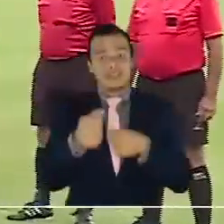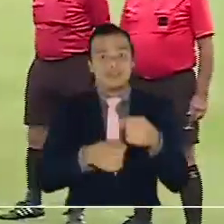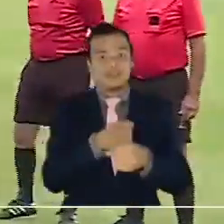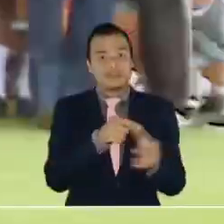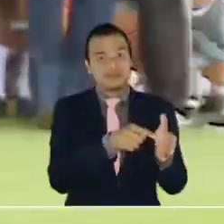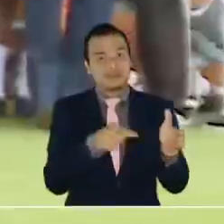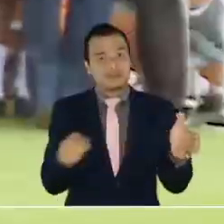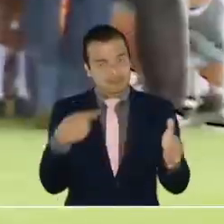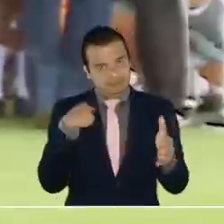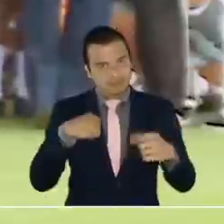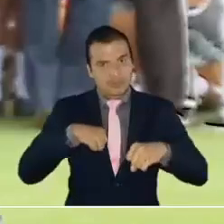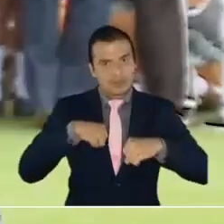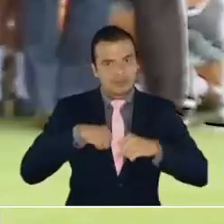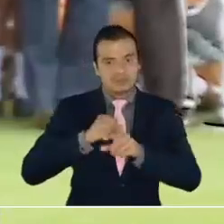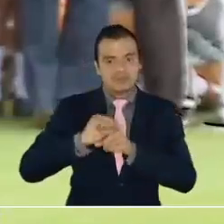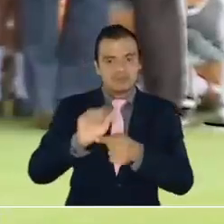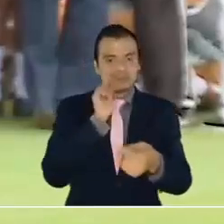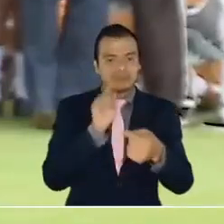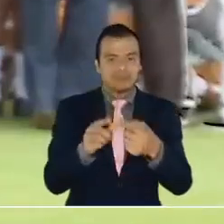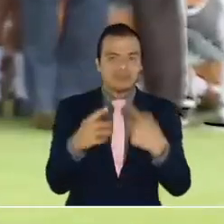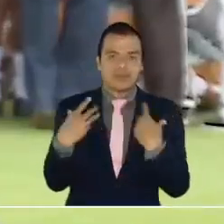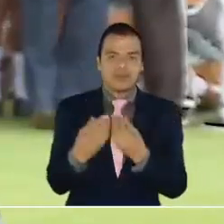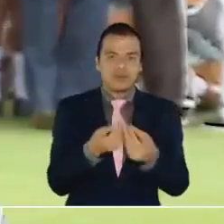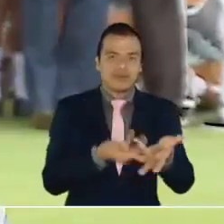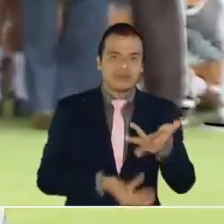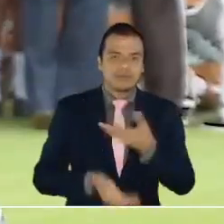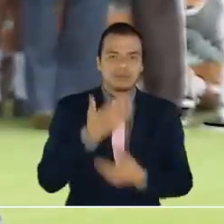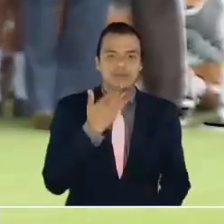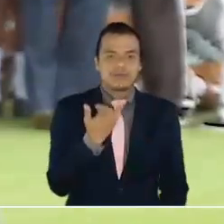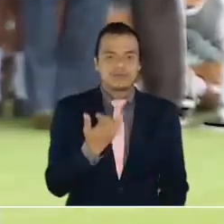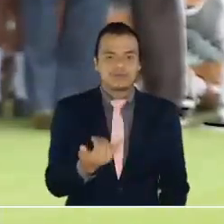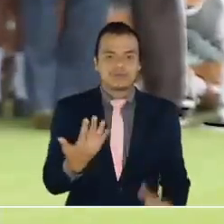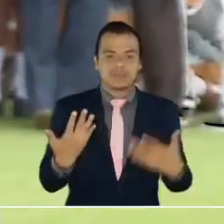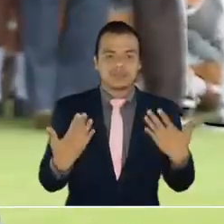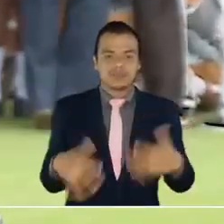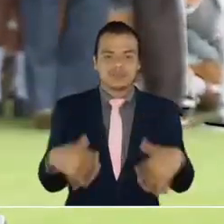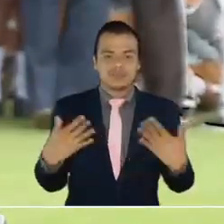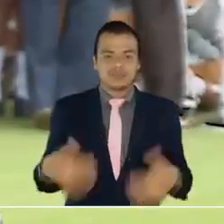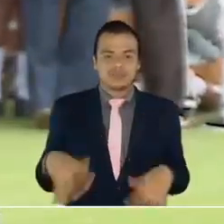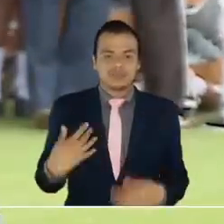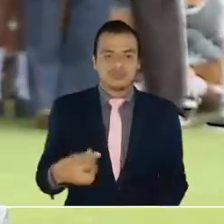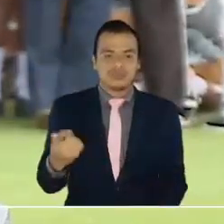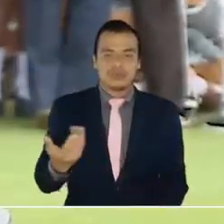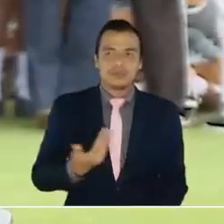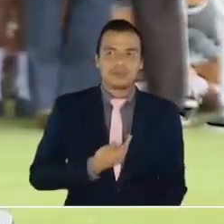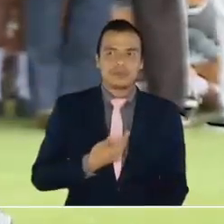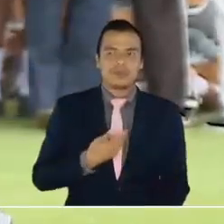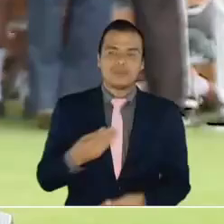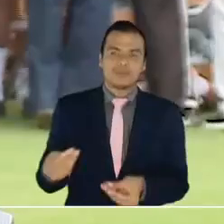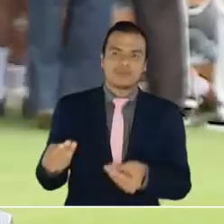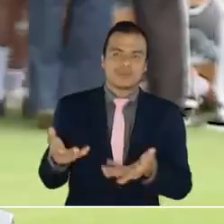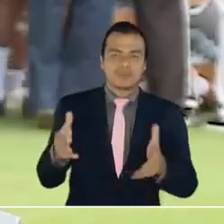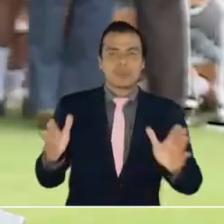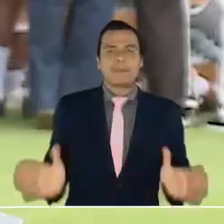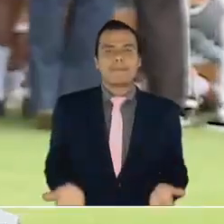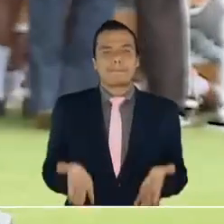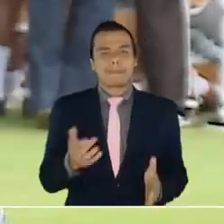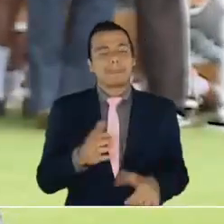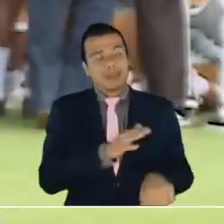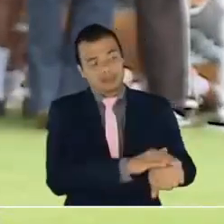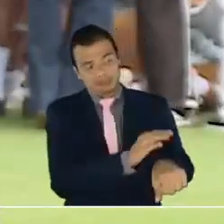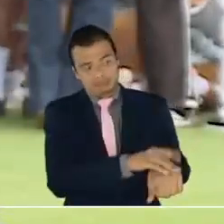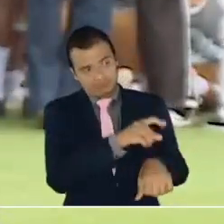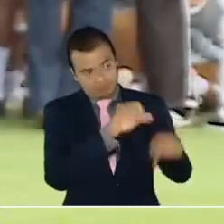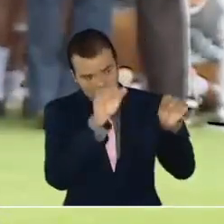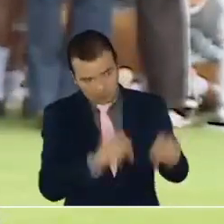de talentos. El esfuerzo con mi madre, ella siempre me alienta, siempre me dice que yo puedo, entonces esa es la fuerza